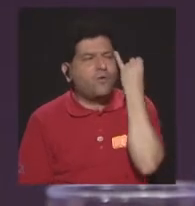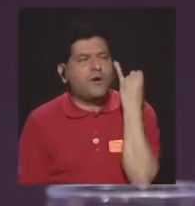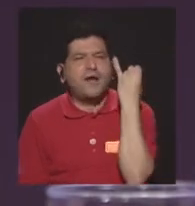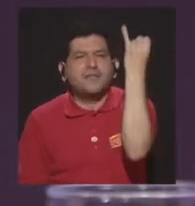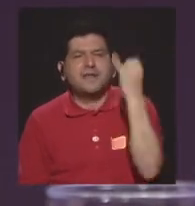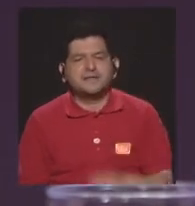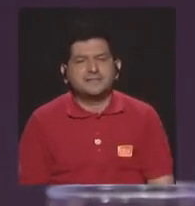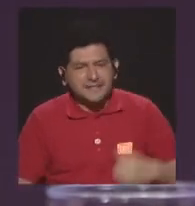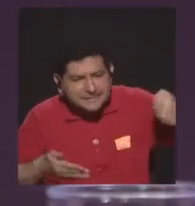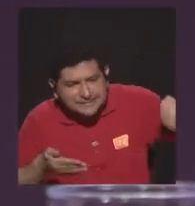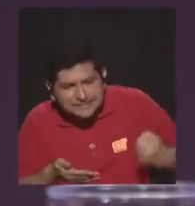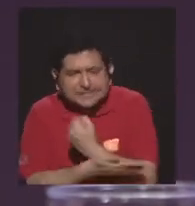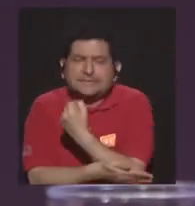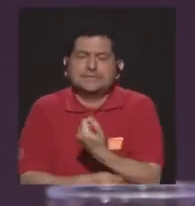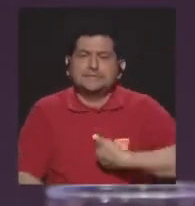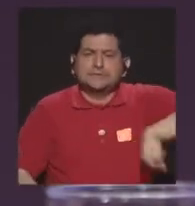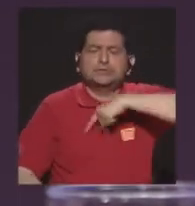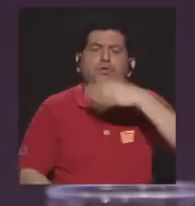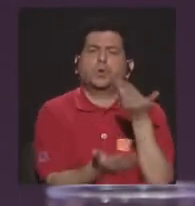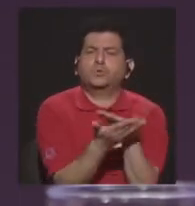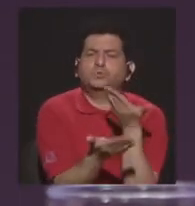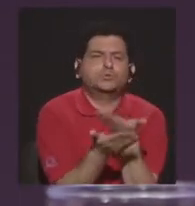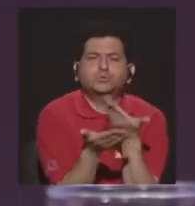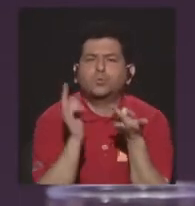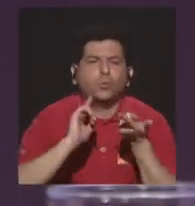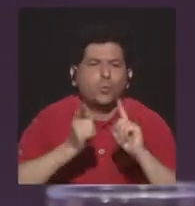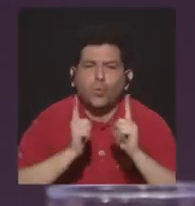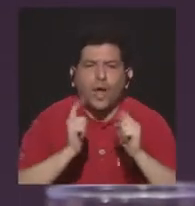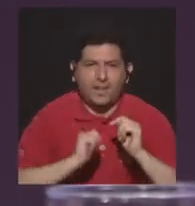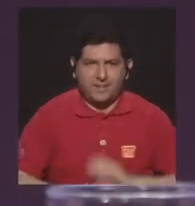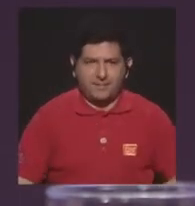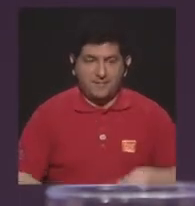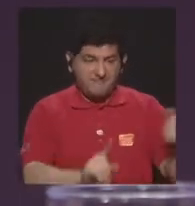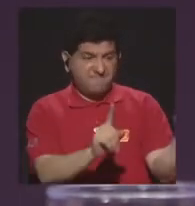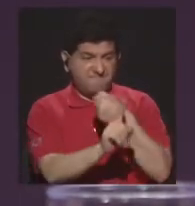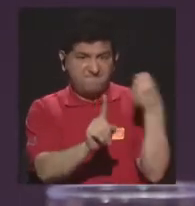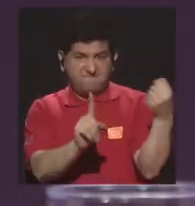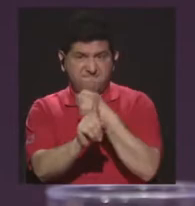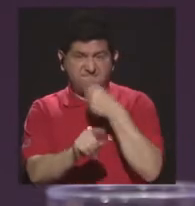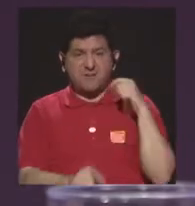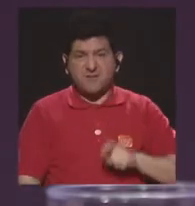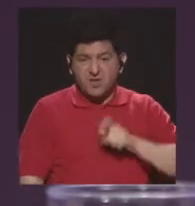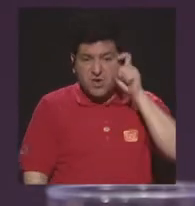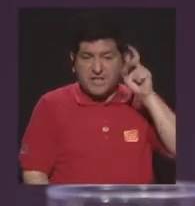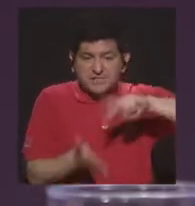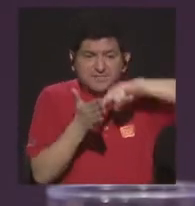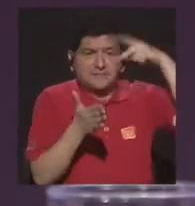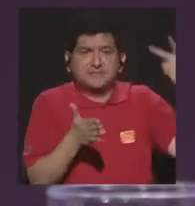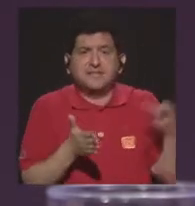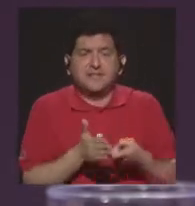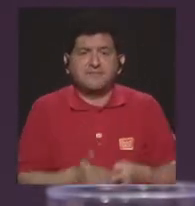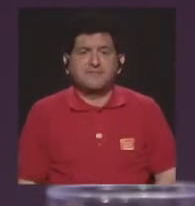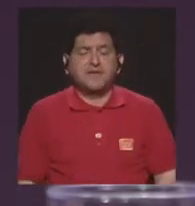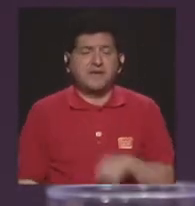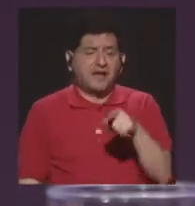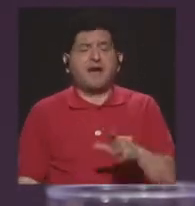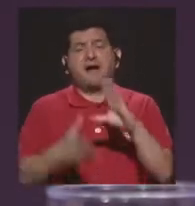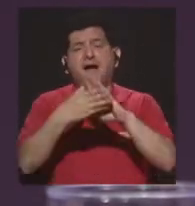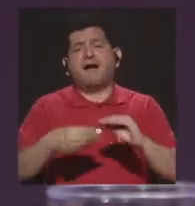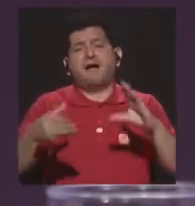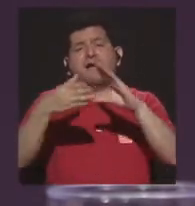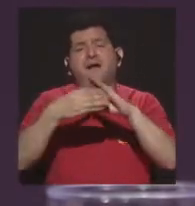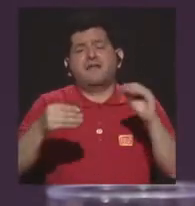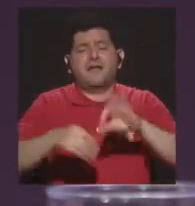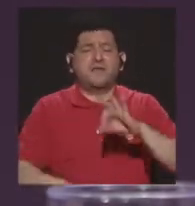y que desafortunadamente corroboramos, fue que la violencia de género constituye el hilo narrativo del